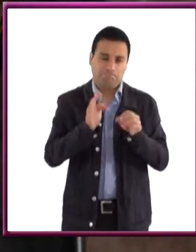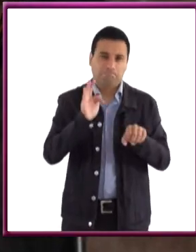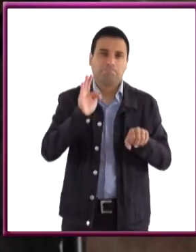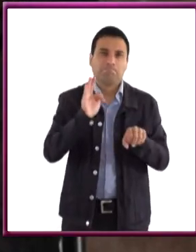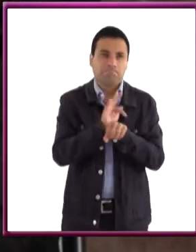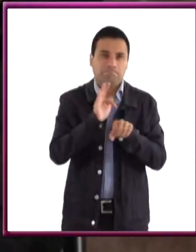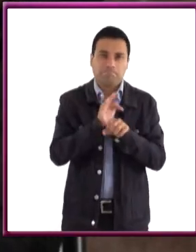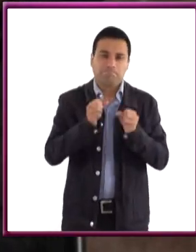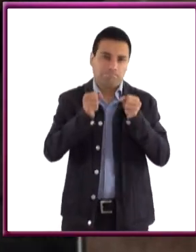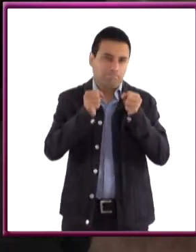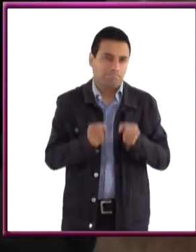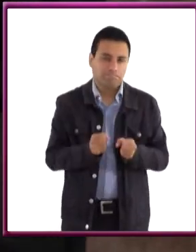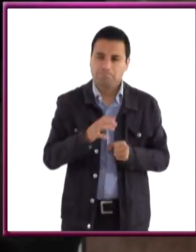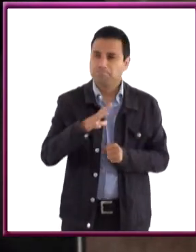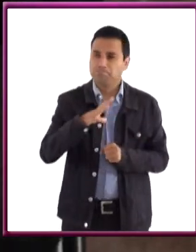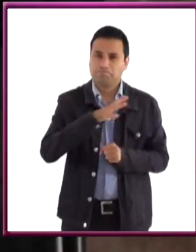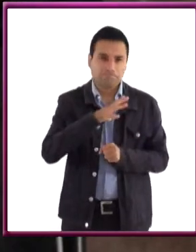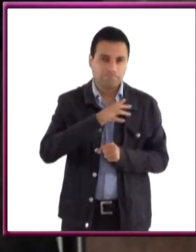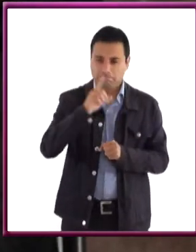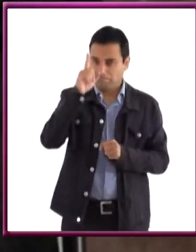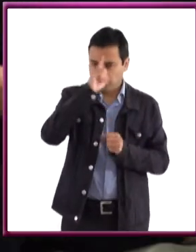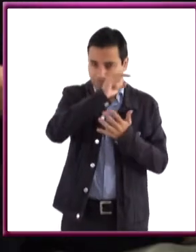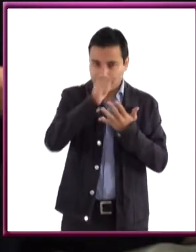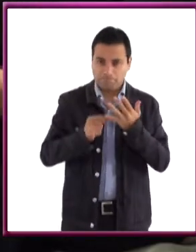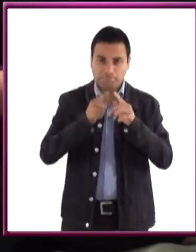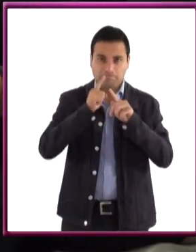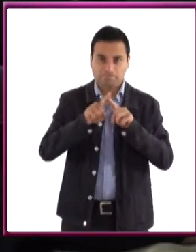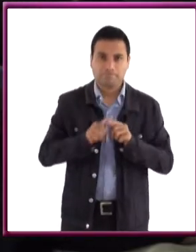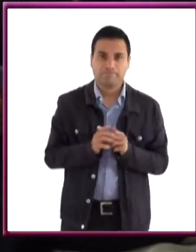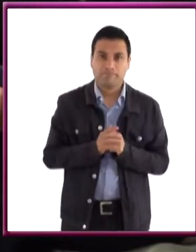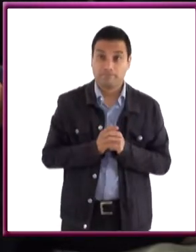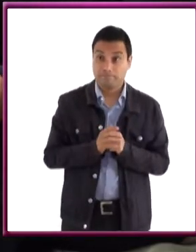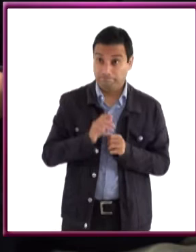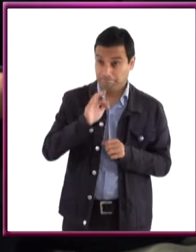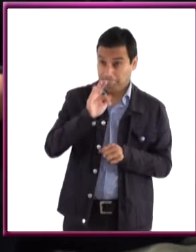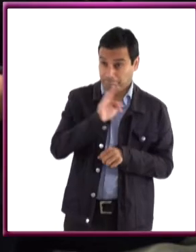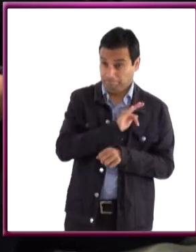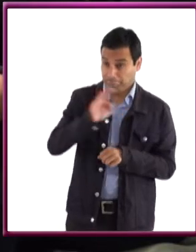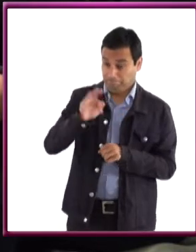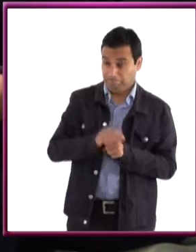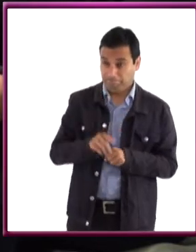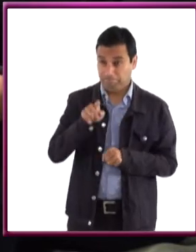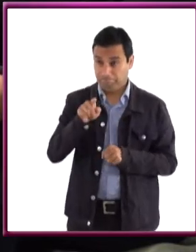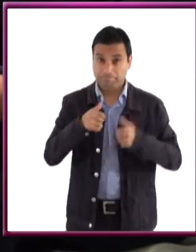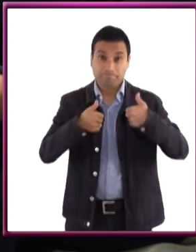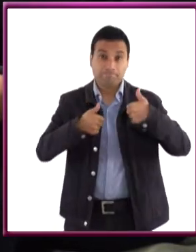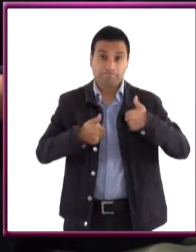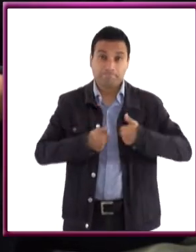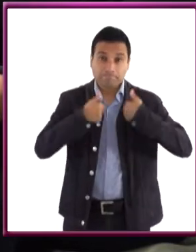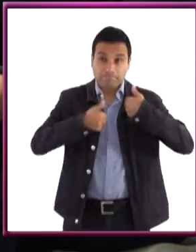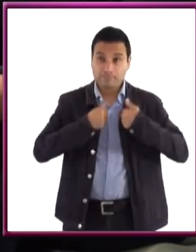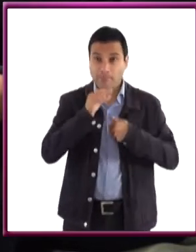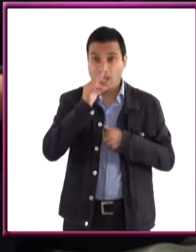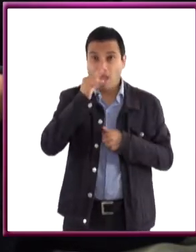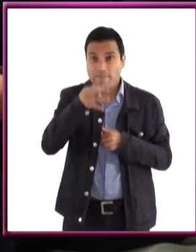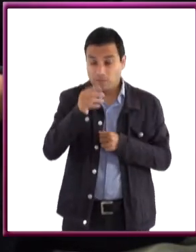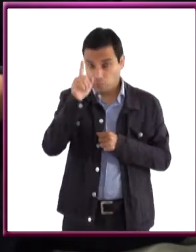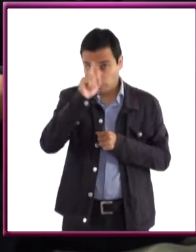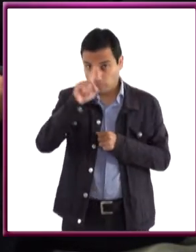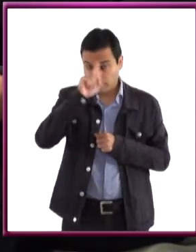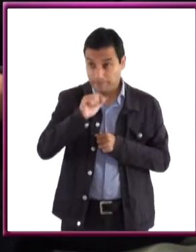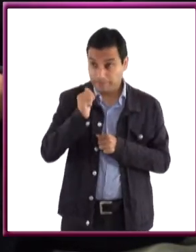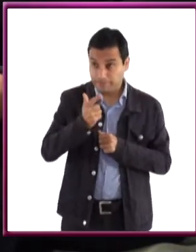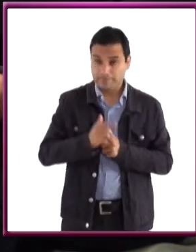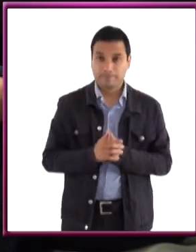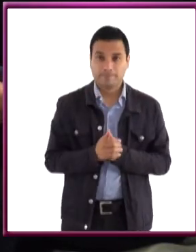encontrar muchos ejercicios. Hay muchos recursos. Doctora, ¿podría dirigir un último mensaje hacia los jóvenes